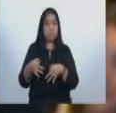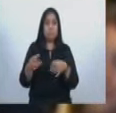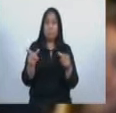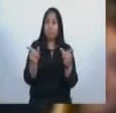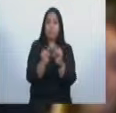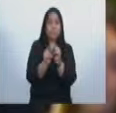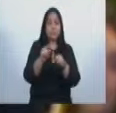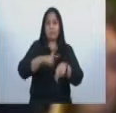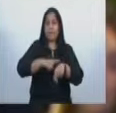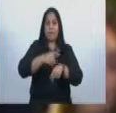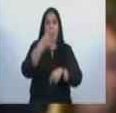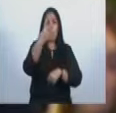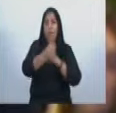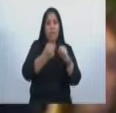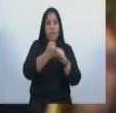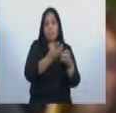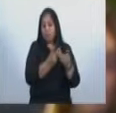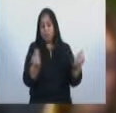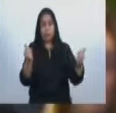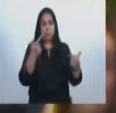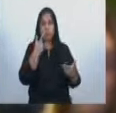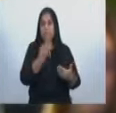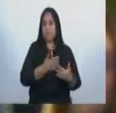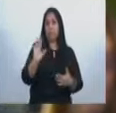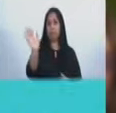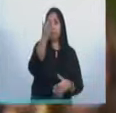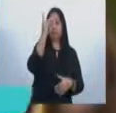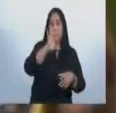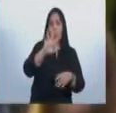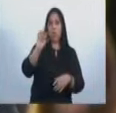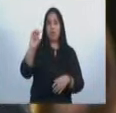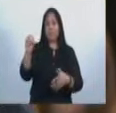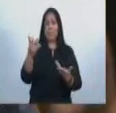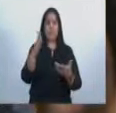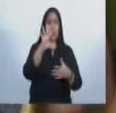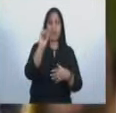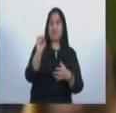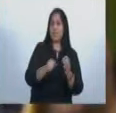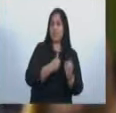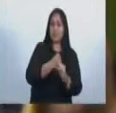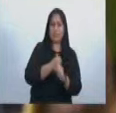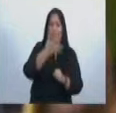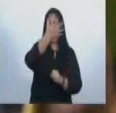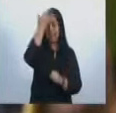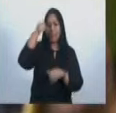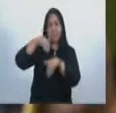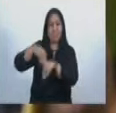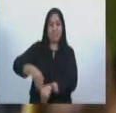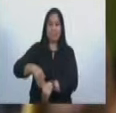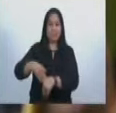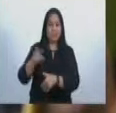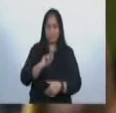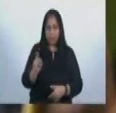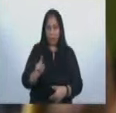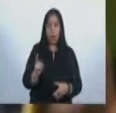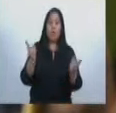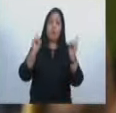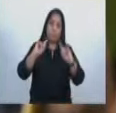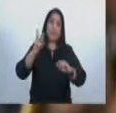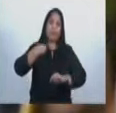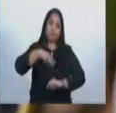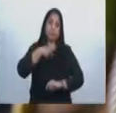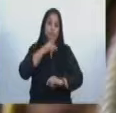breve en 4 años no se solucionan 400 o 500 años de olvido pero estamos seguro de que si logramos dejar